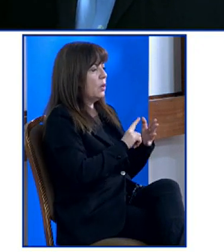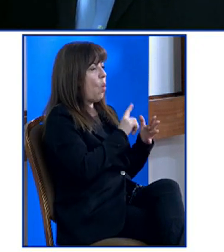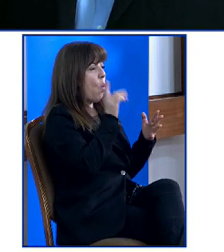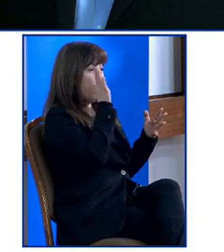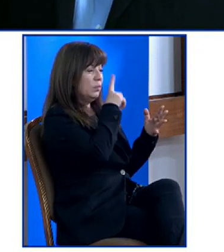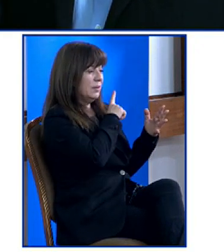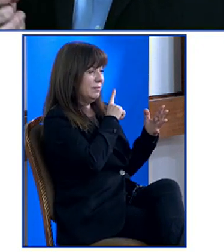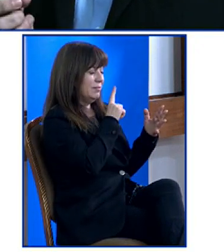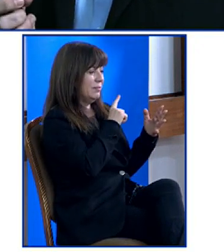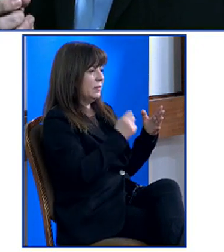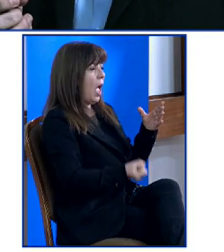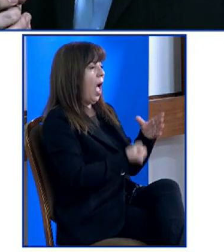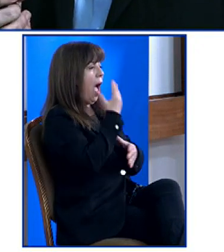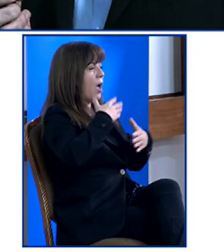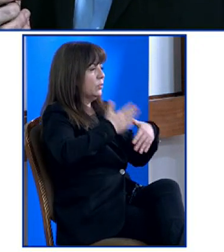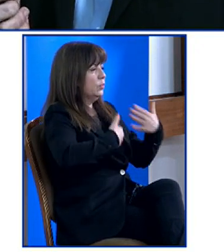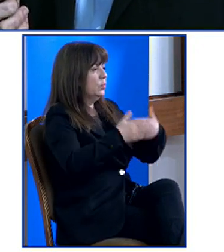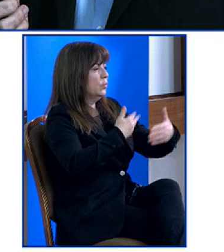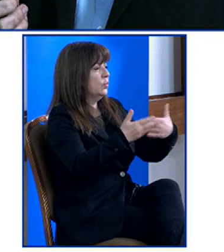última actualización de